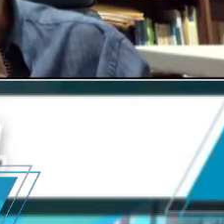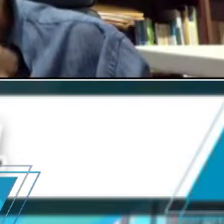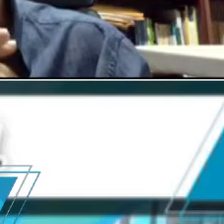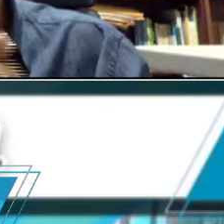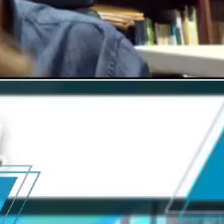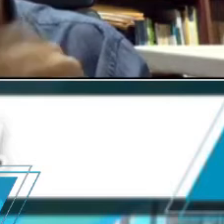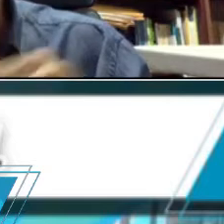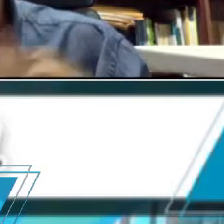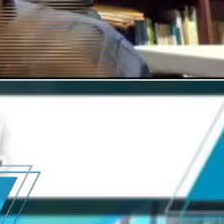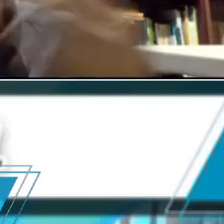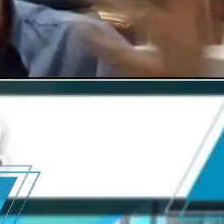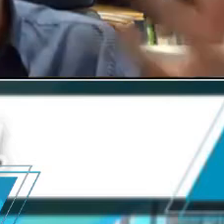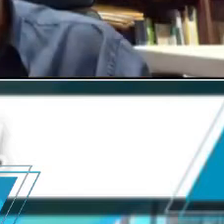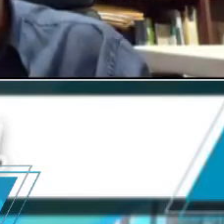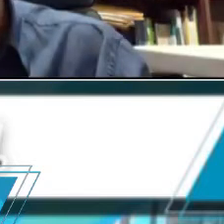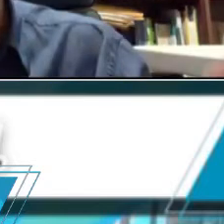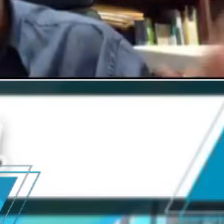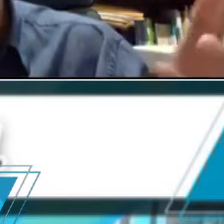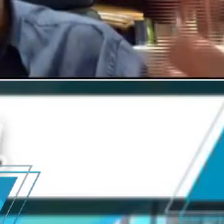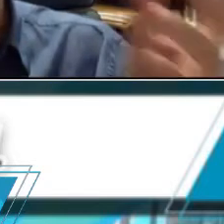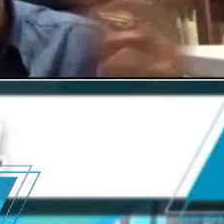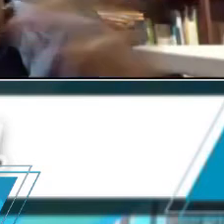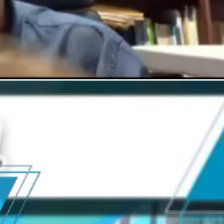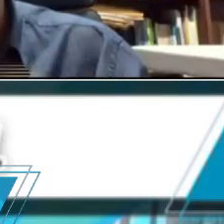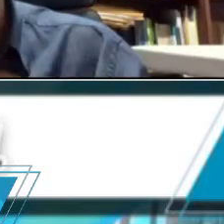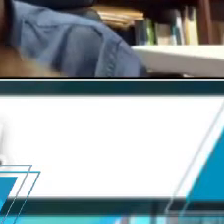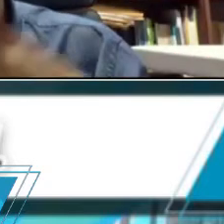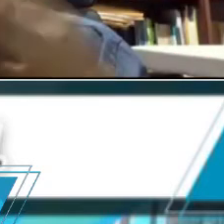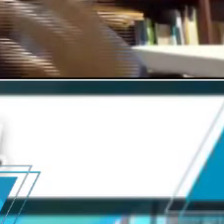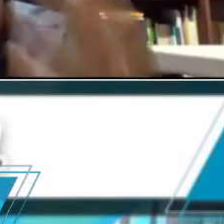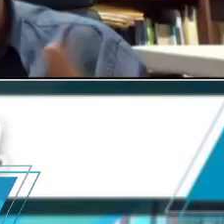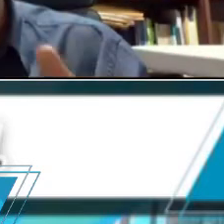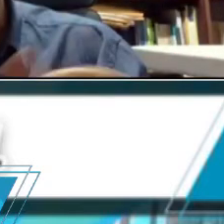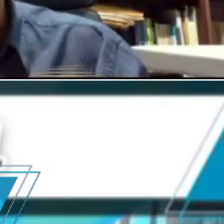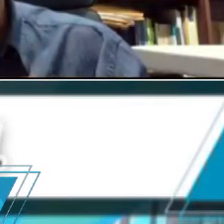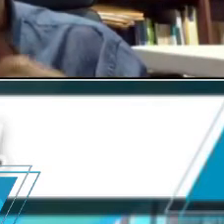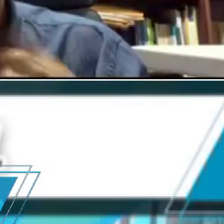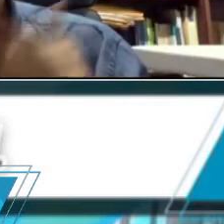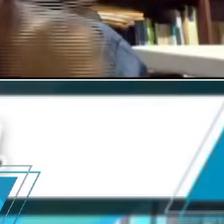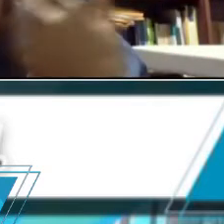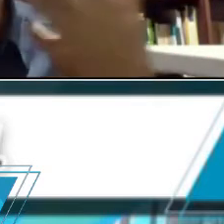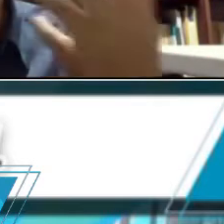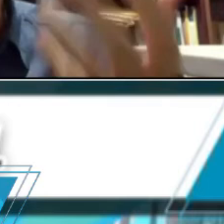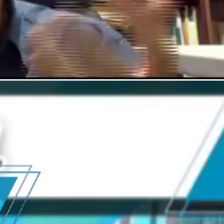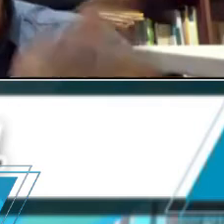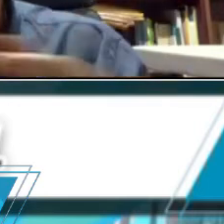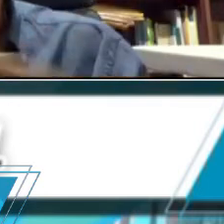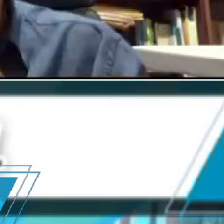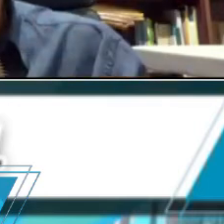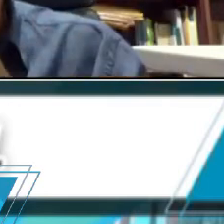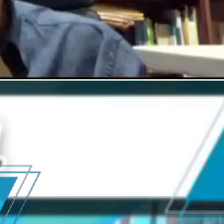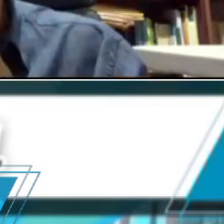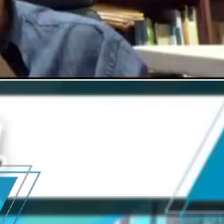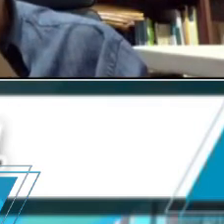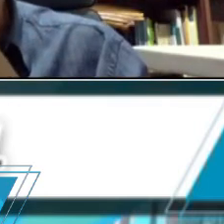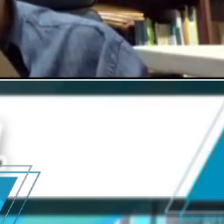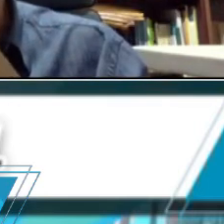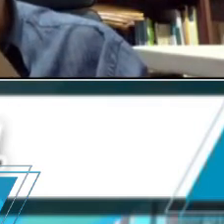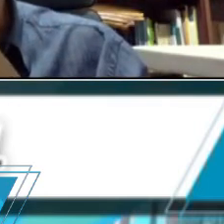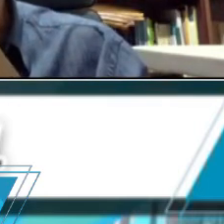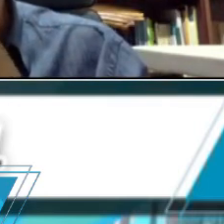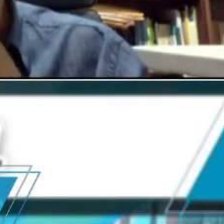el país también se va a encarecer más, ¿verdad? Recordemos que esta es una economía muy costosa. Además de eso, tiene